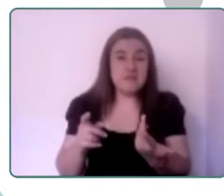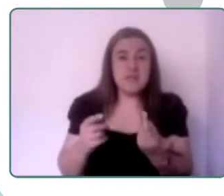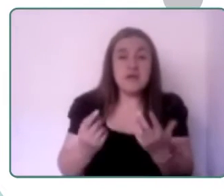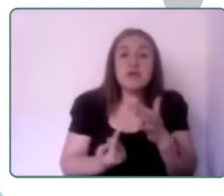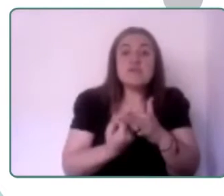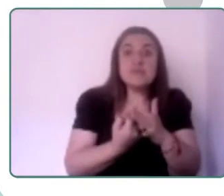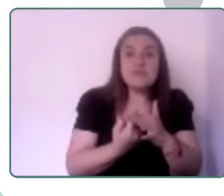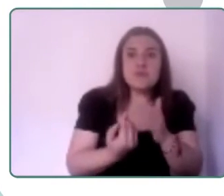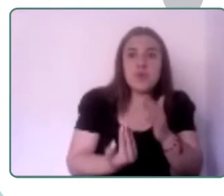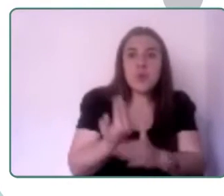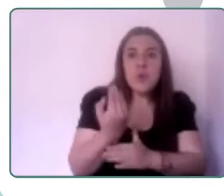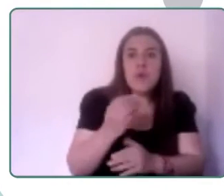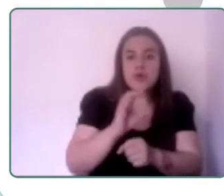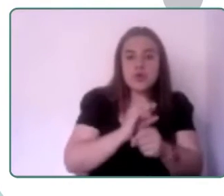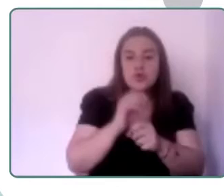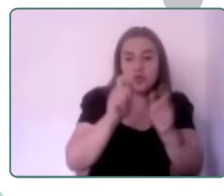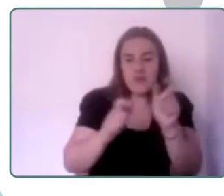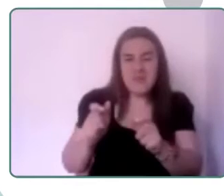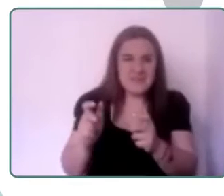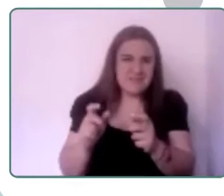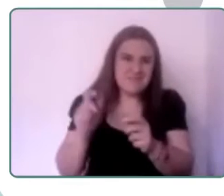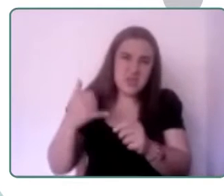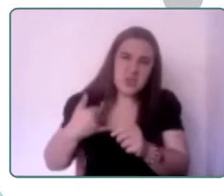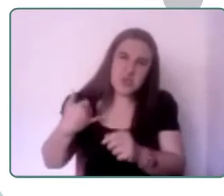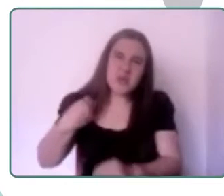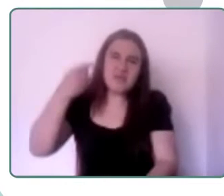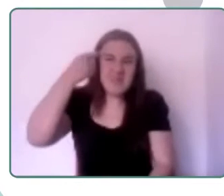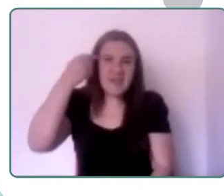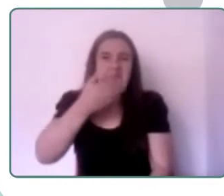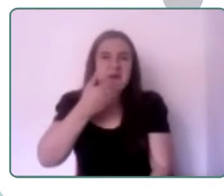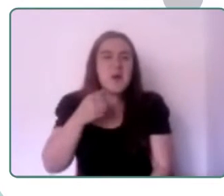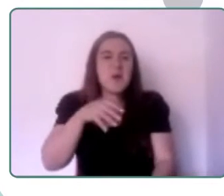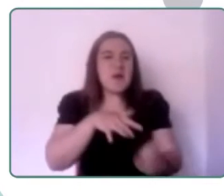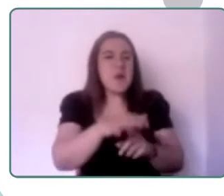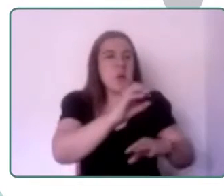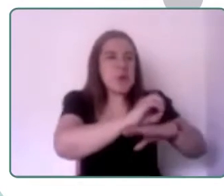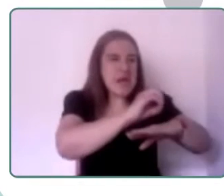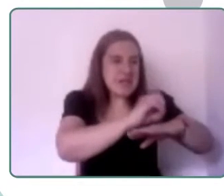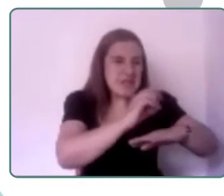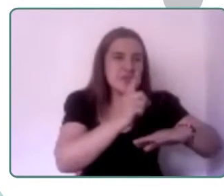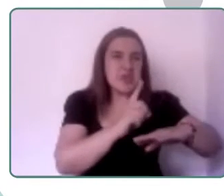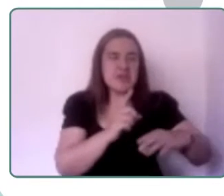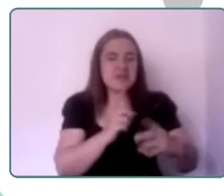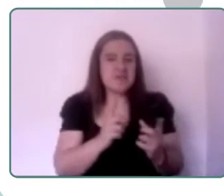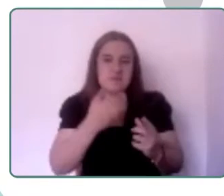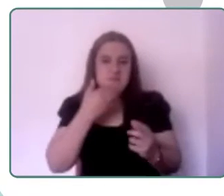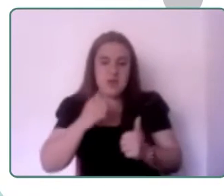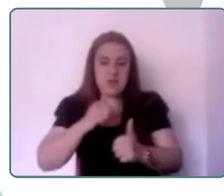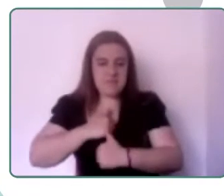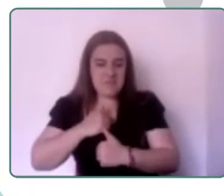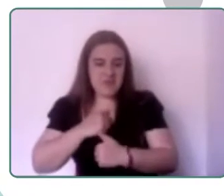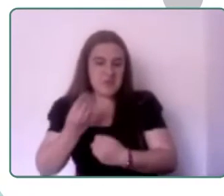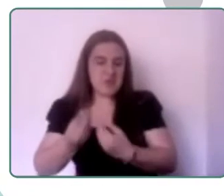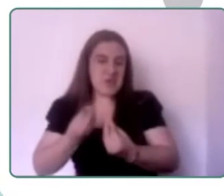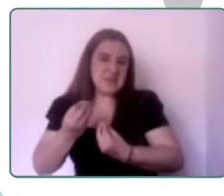no valerse de personas u organizaciones que puedan influenciar la toma de decisiones para favorecimientos individuales y